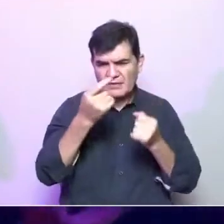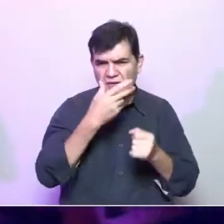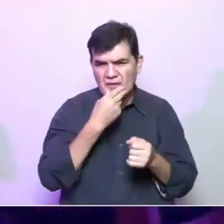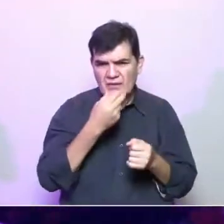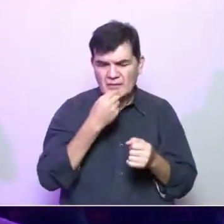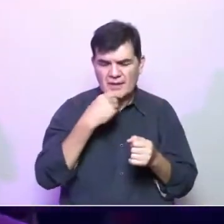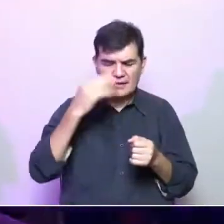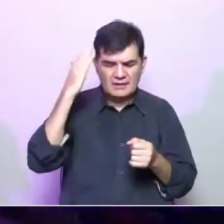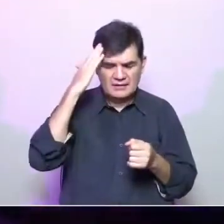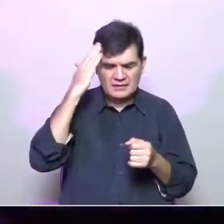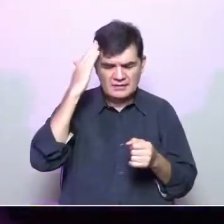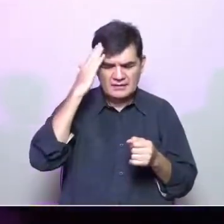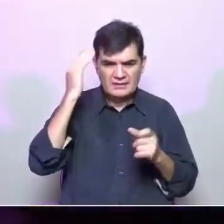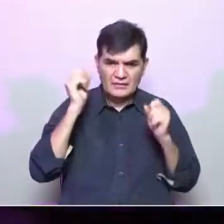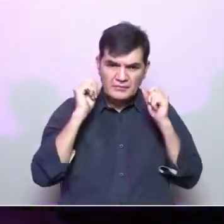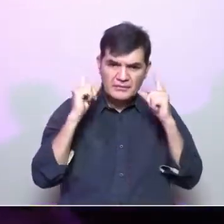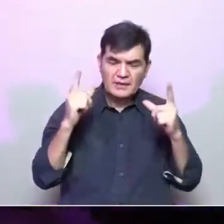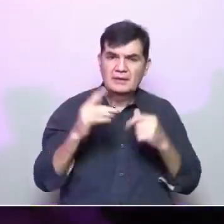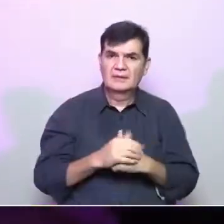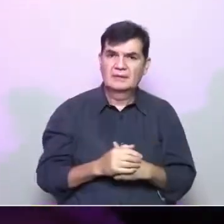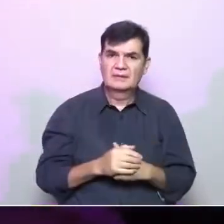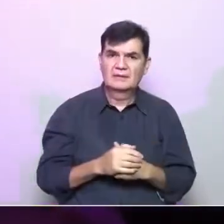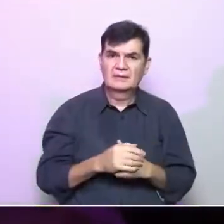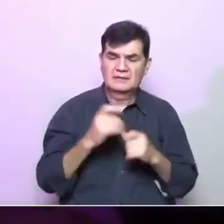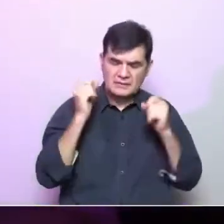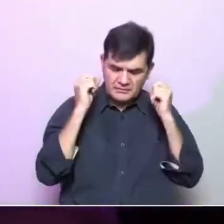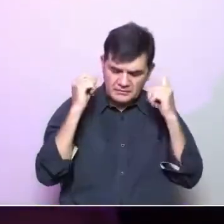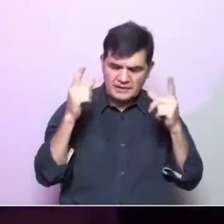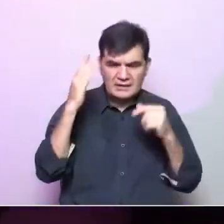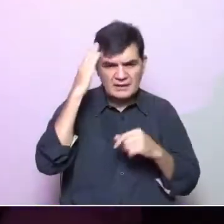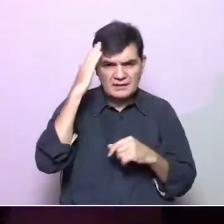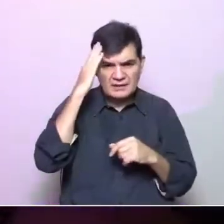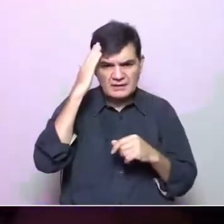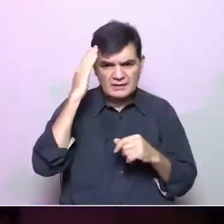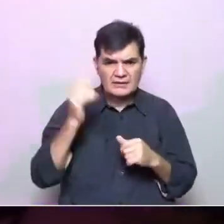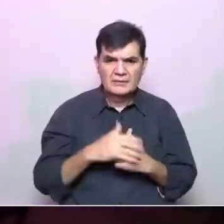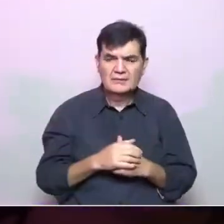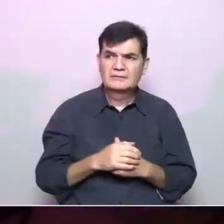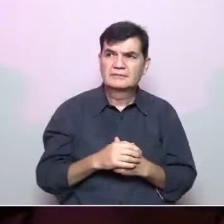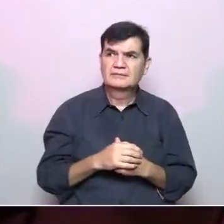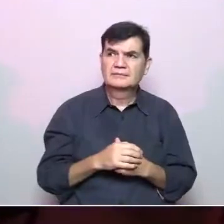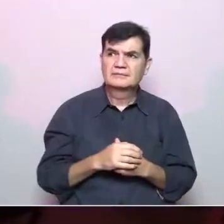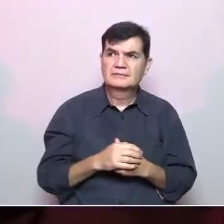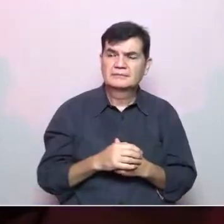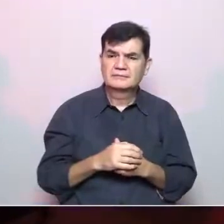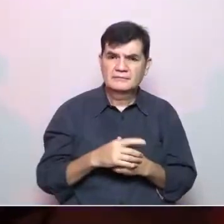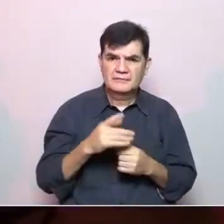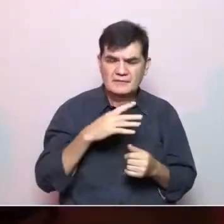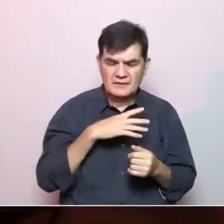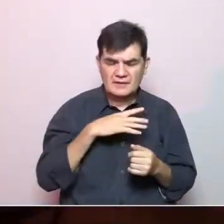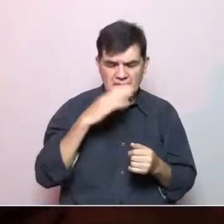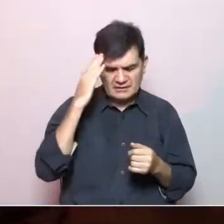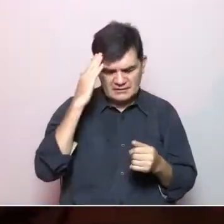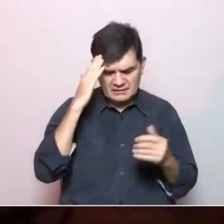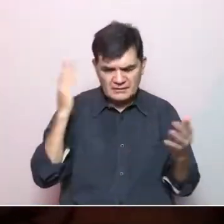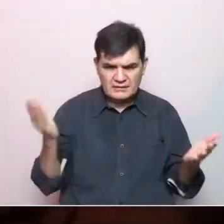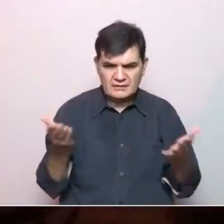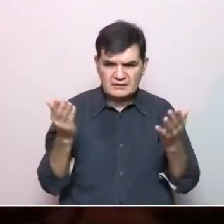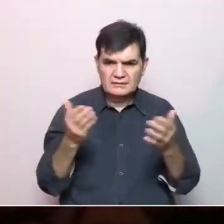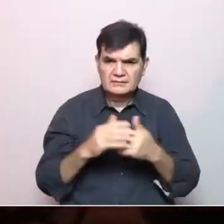hombres, líderes, despierten. Despierten, líderes. Dos, vas a gritar en lenguas.